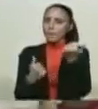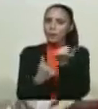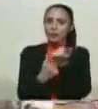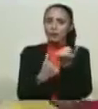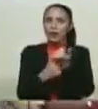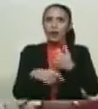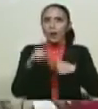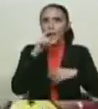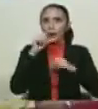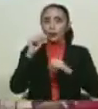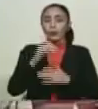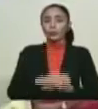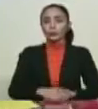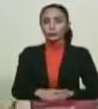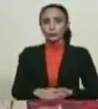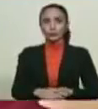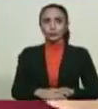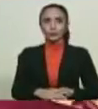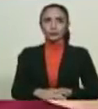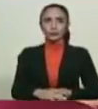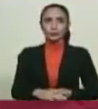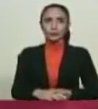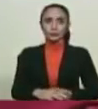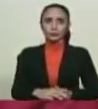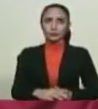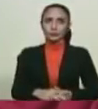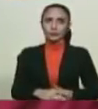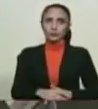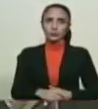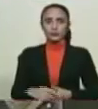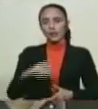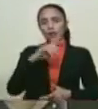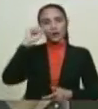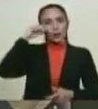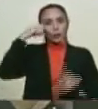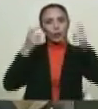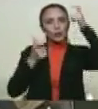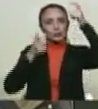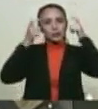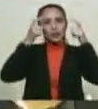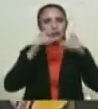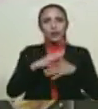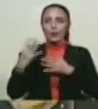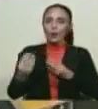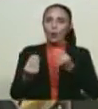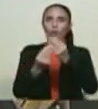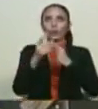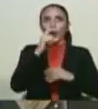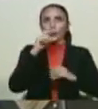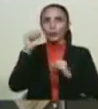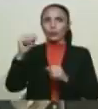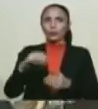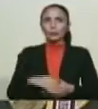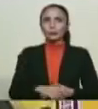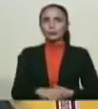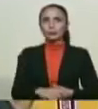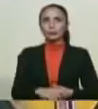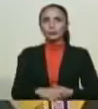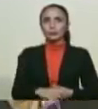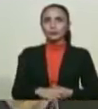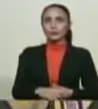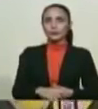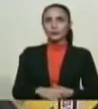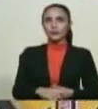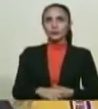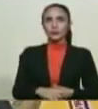seguir el legado de nuestro presidente Hugo Rafael Chávez Frías, y ahora de la mano con usted, presidente Nicolás Maduro. Y también